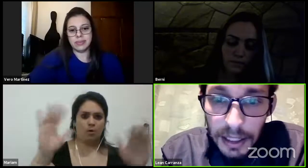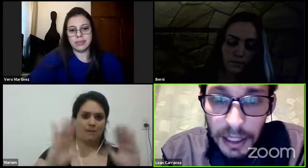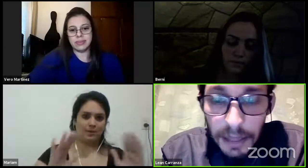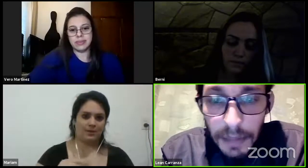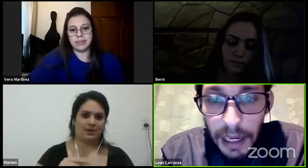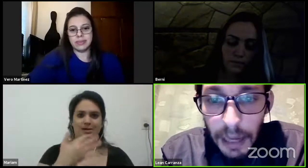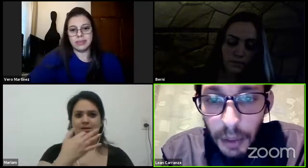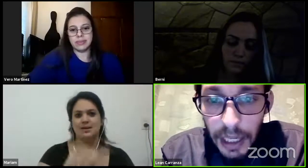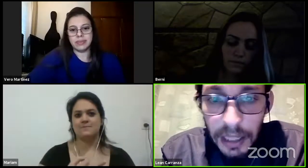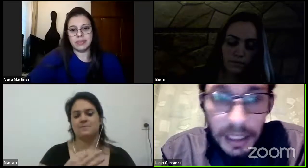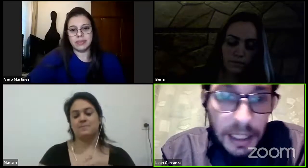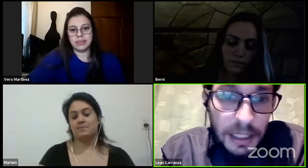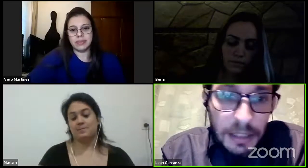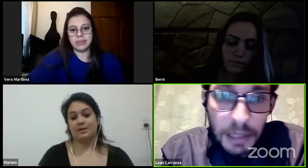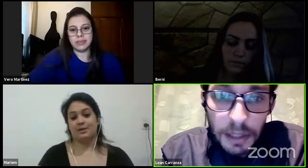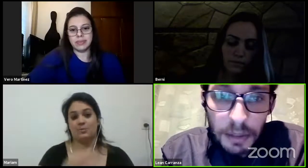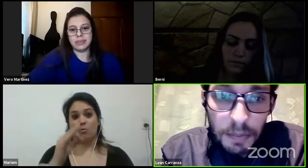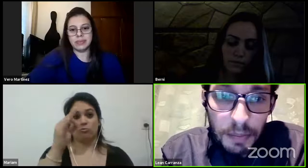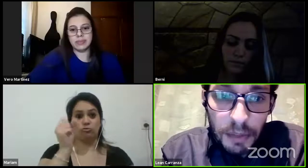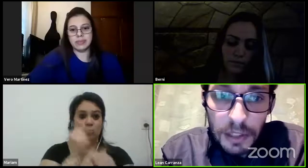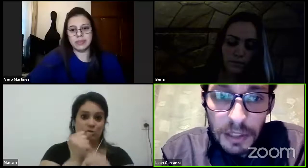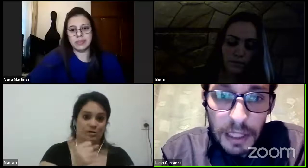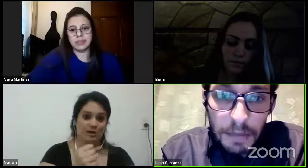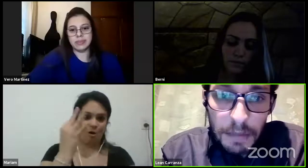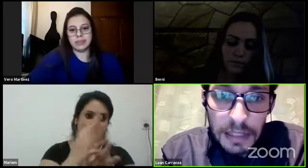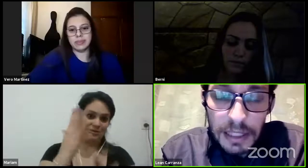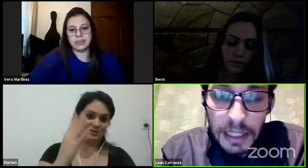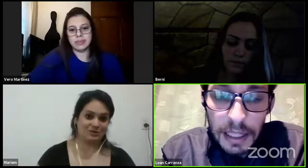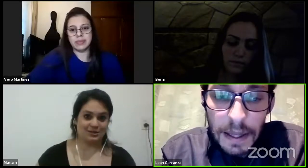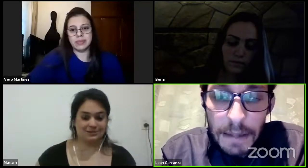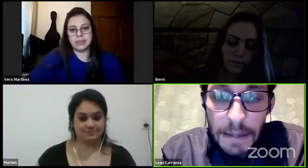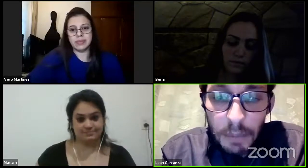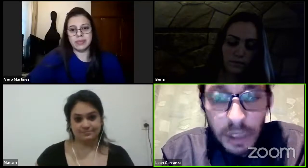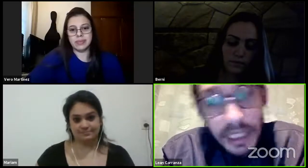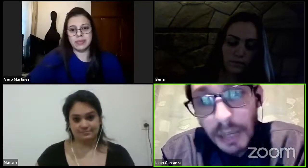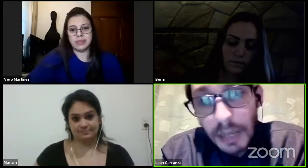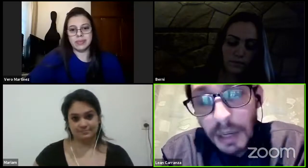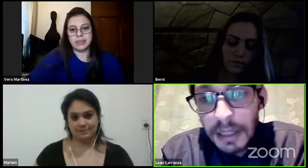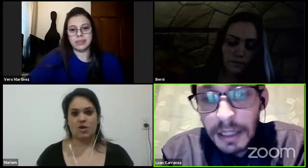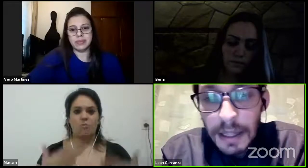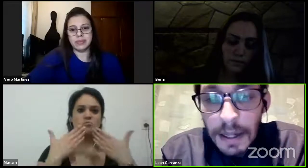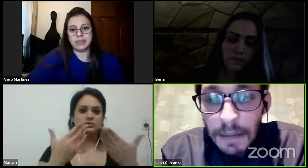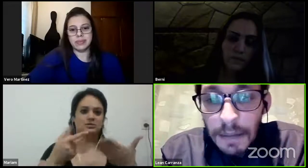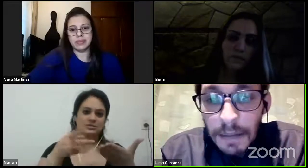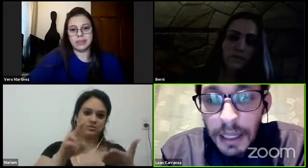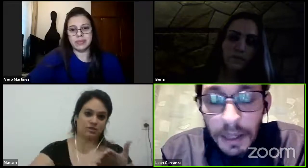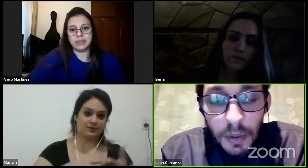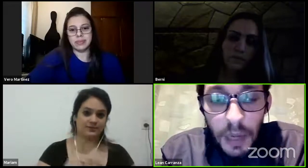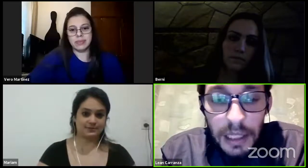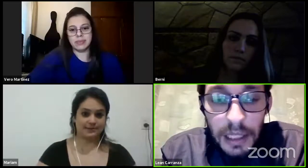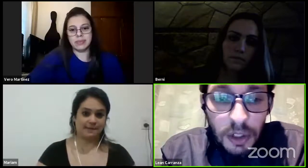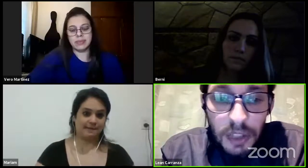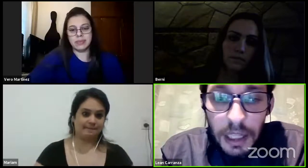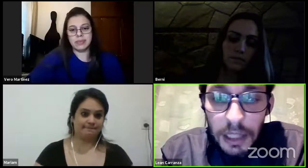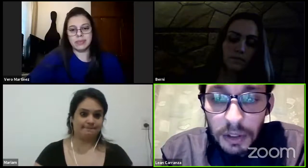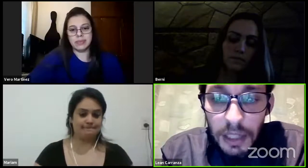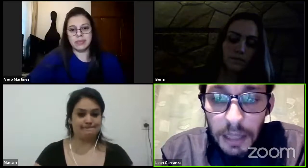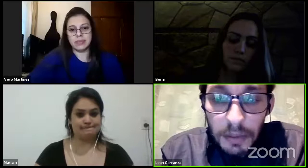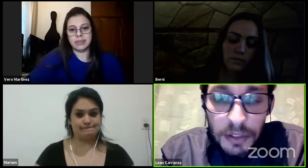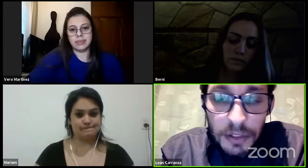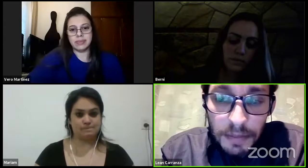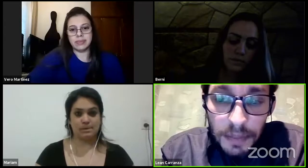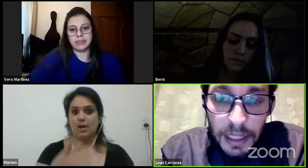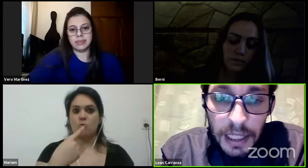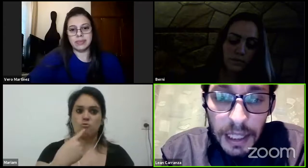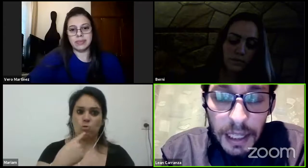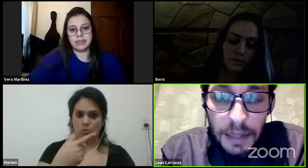realidad de laboral y de crecimiento profesional así que muchas gracias nuevamente cualquier cosa estoy a